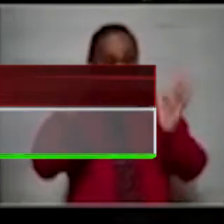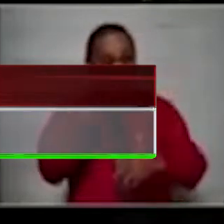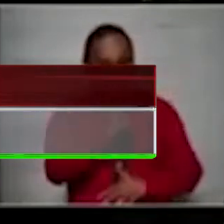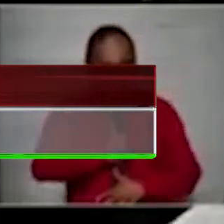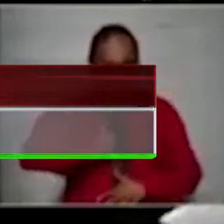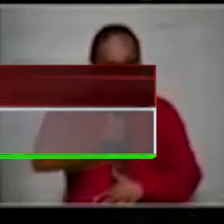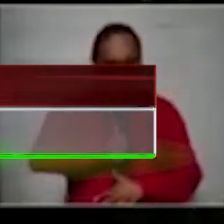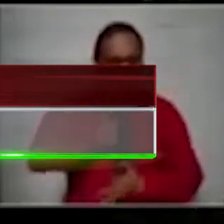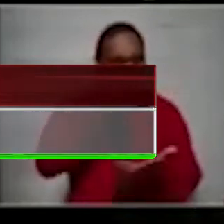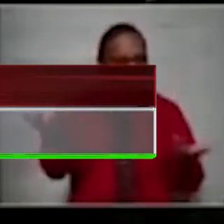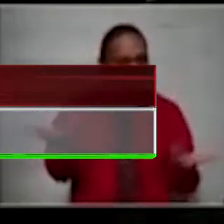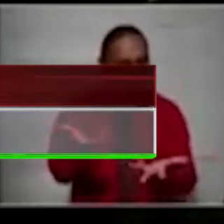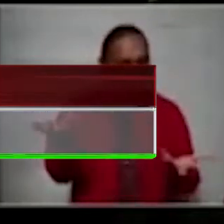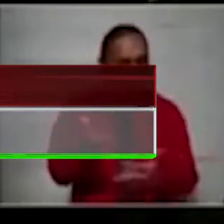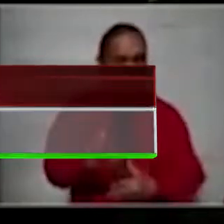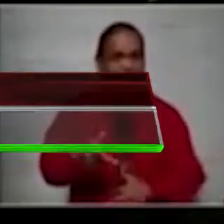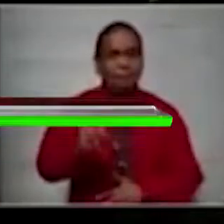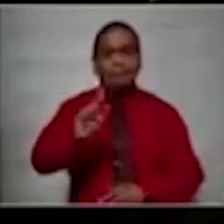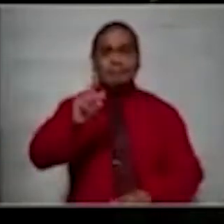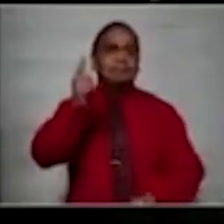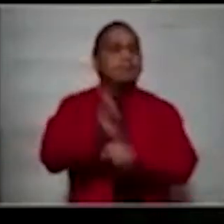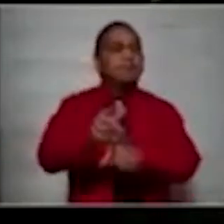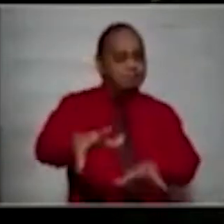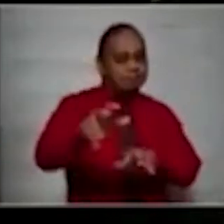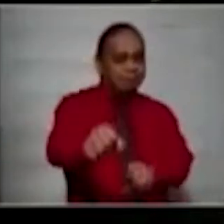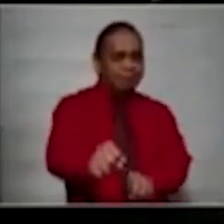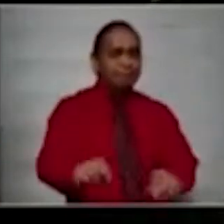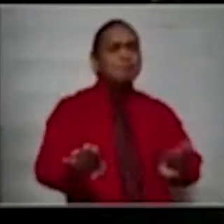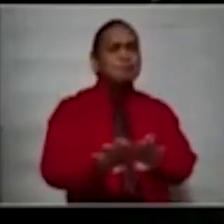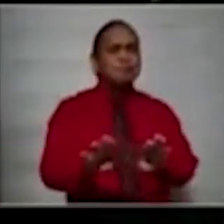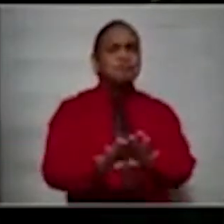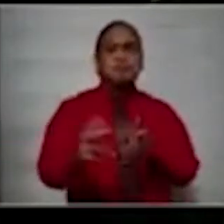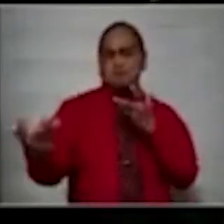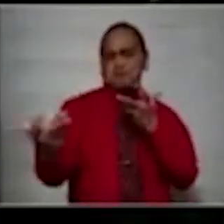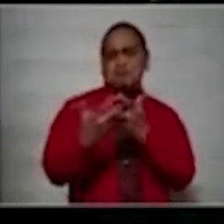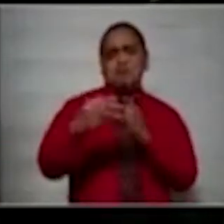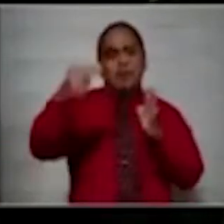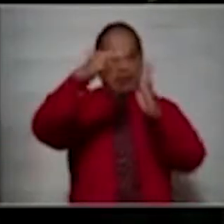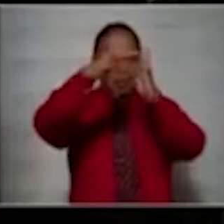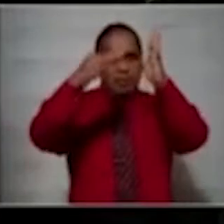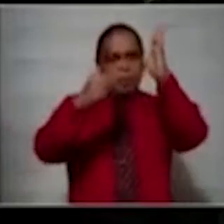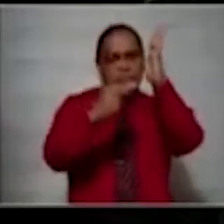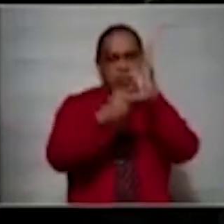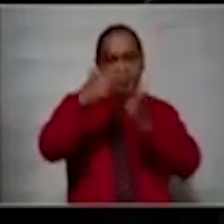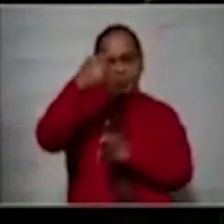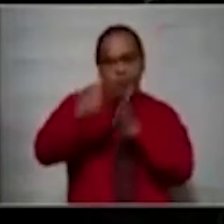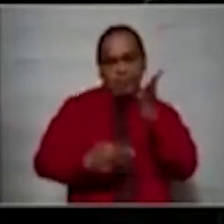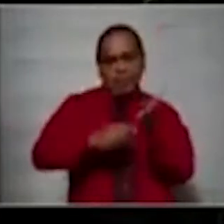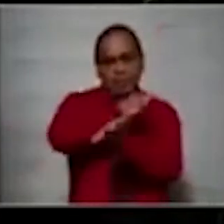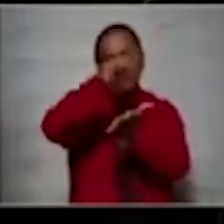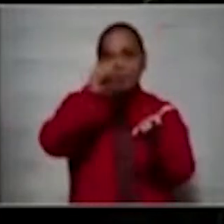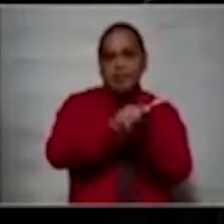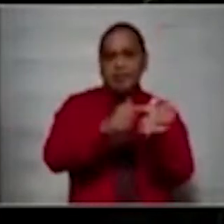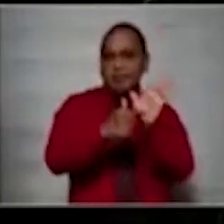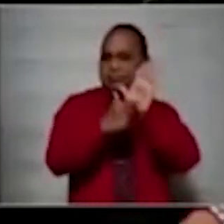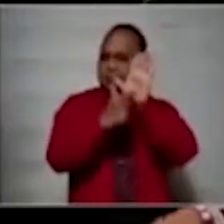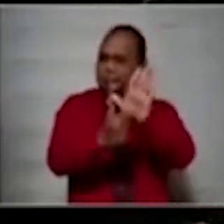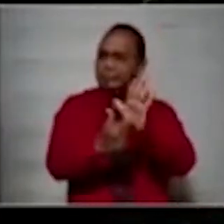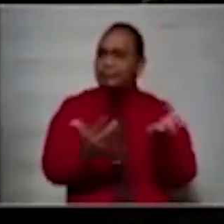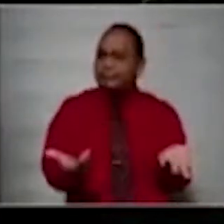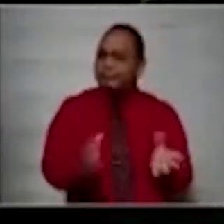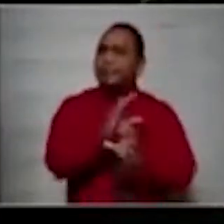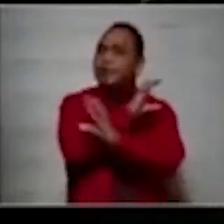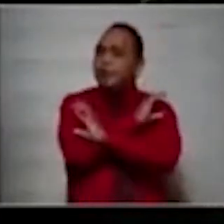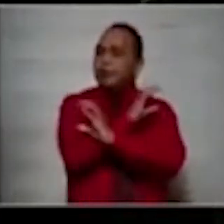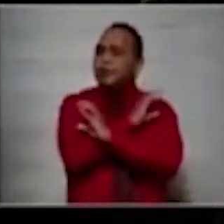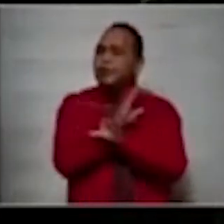de un hecho lamentable, pero que la gran conquista de ello, pues fue una armonización normativa y justo una tipificación penal para evitar este tipo de conductas. Pero